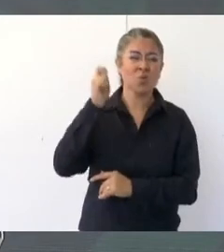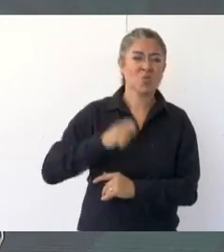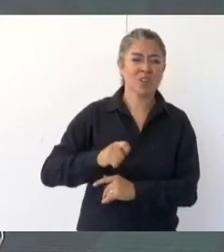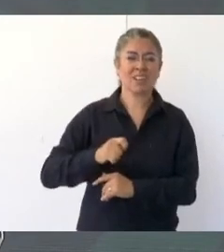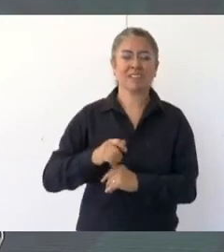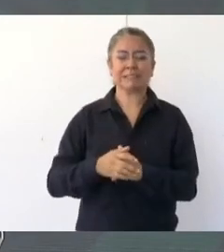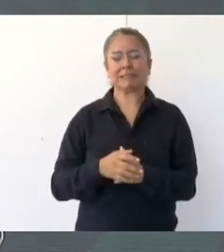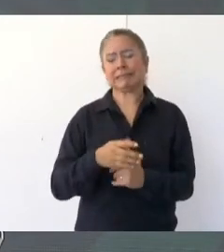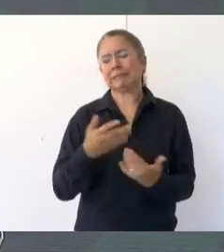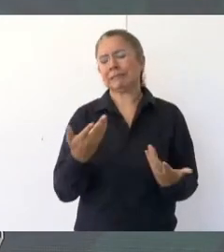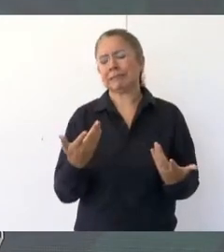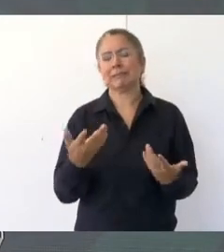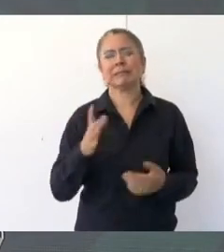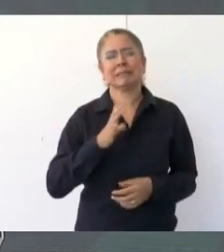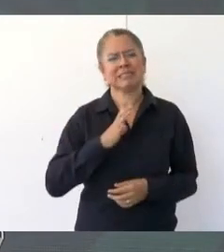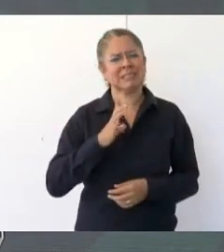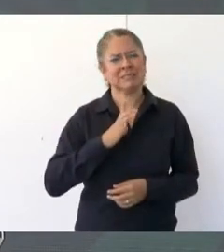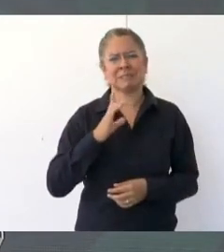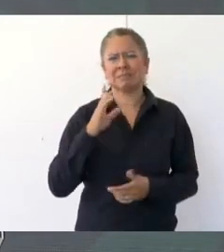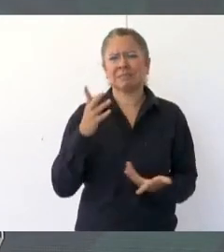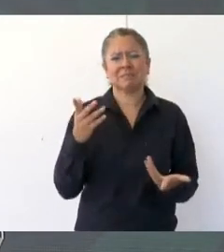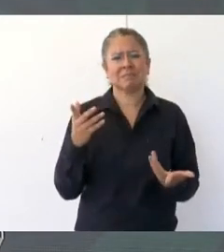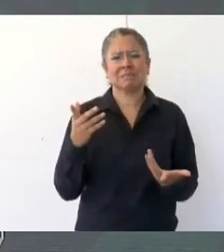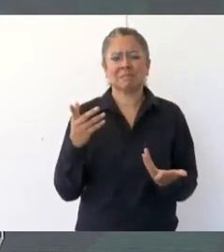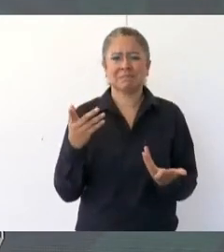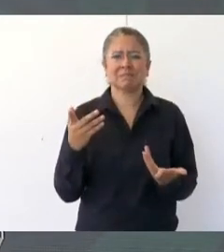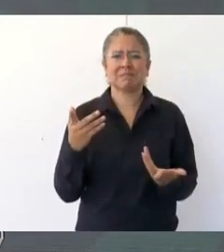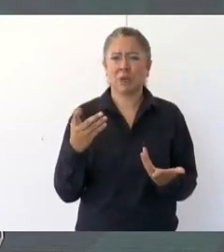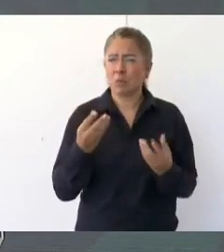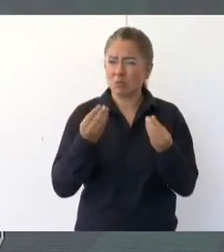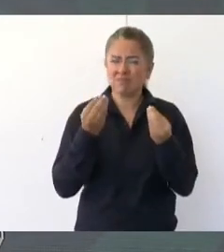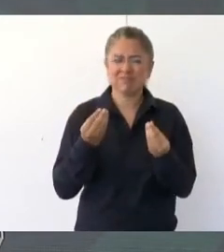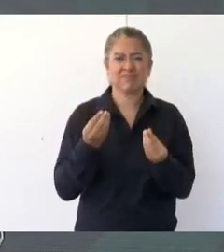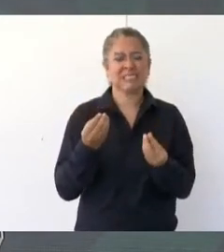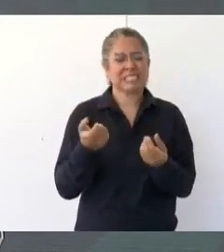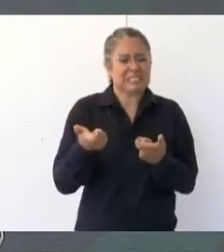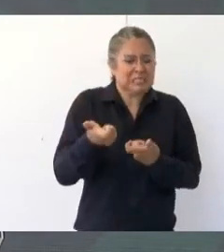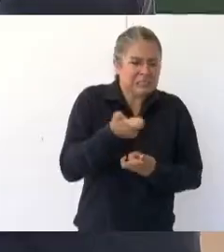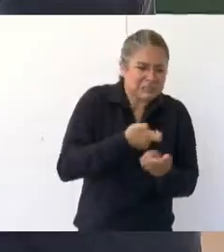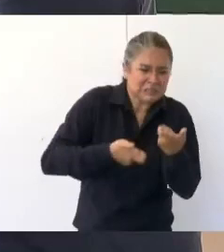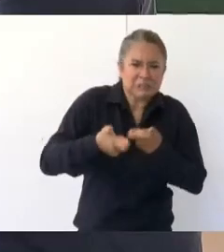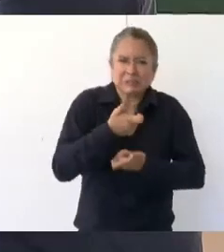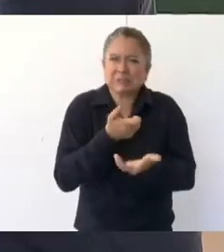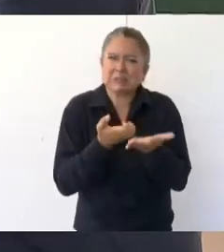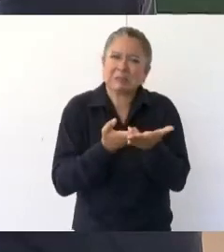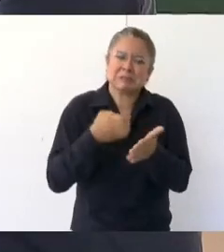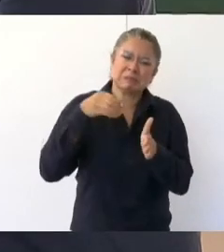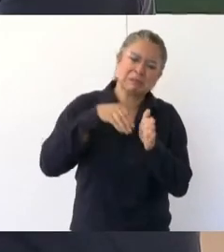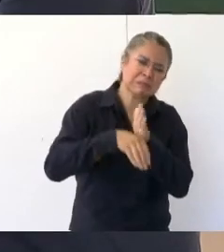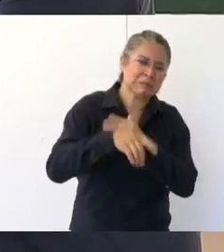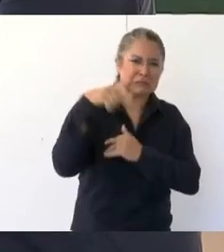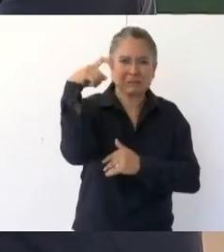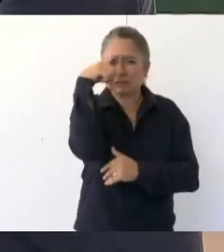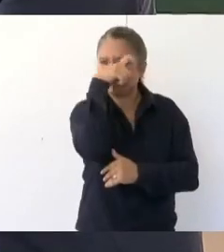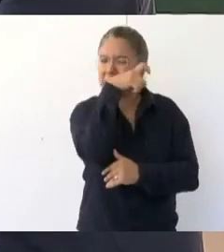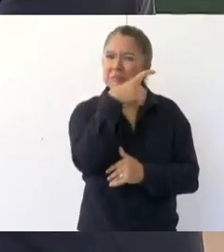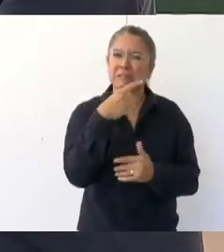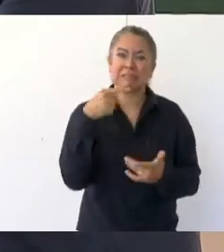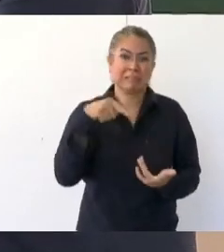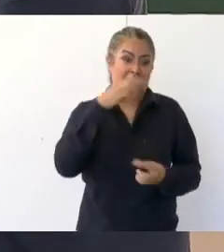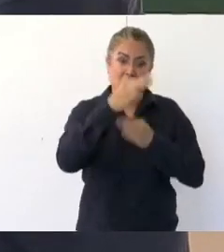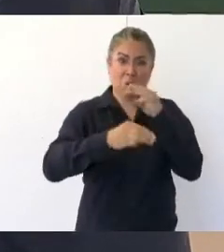se produjo o se precipitó la crisis económica en el mundo y